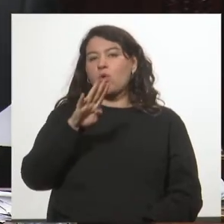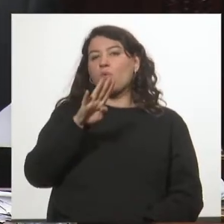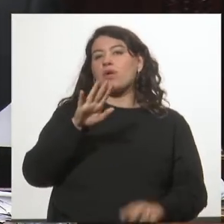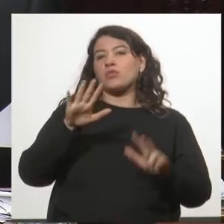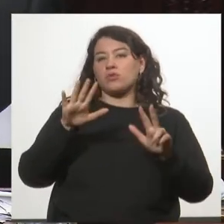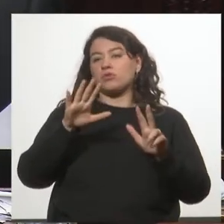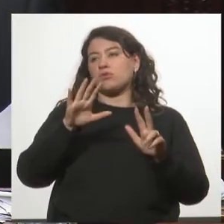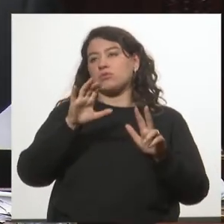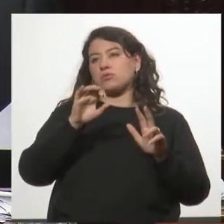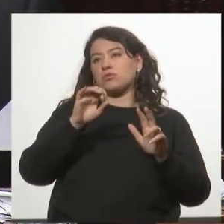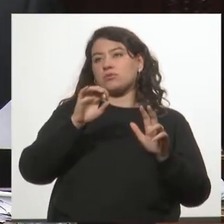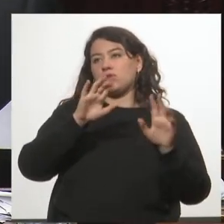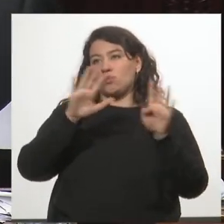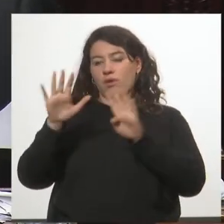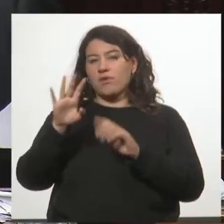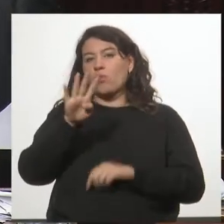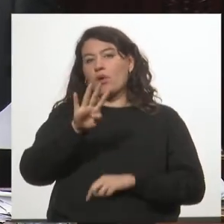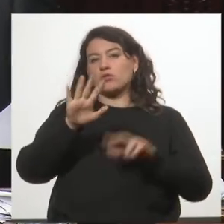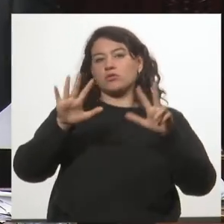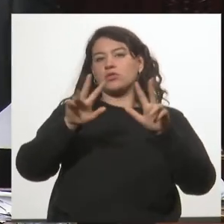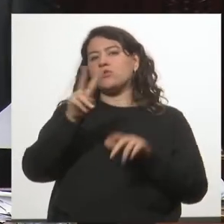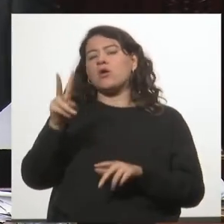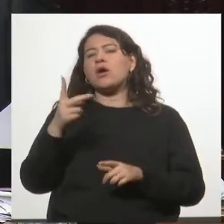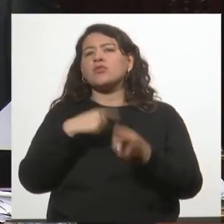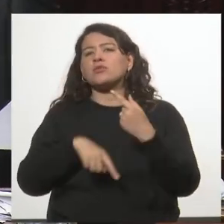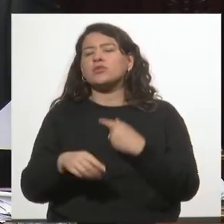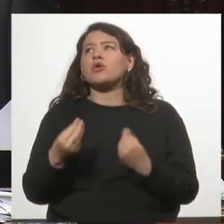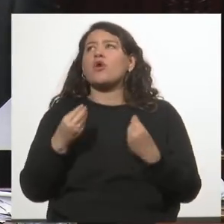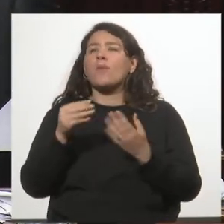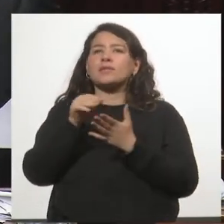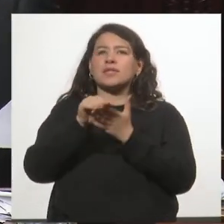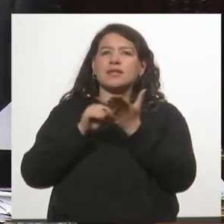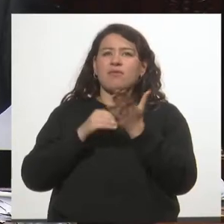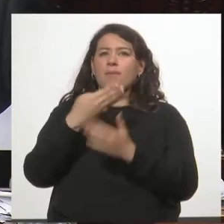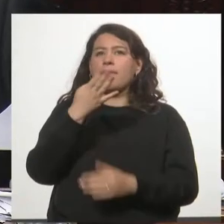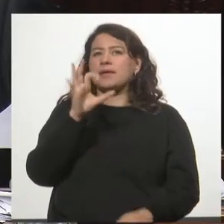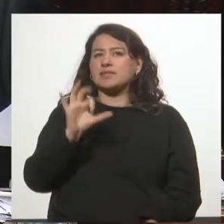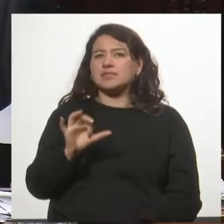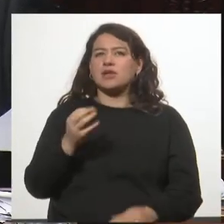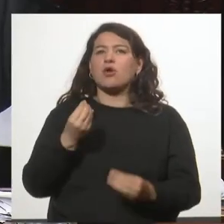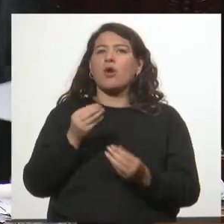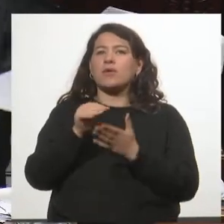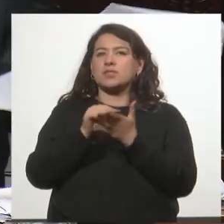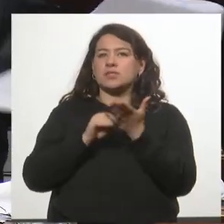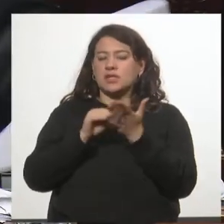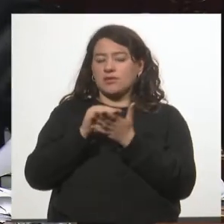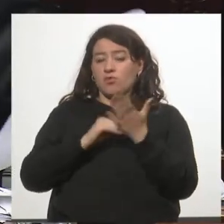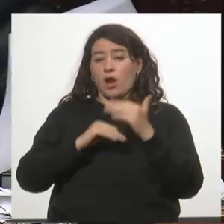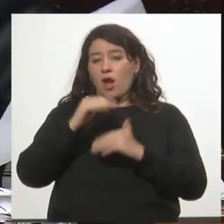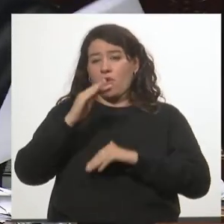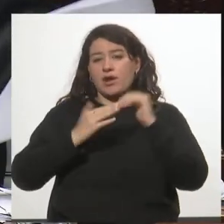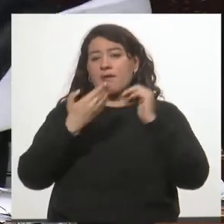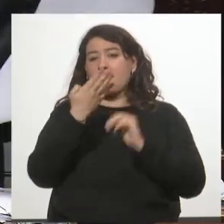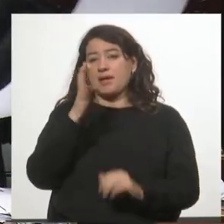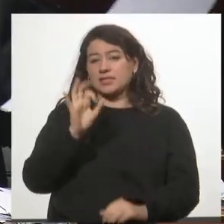pregunto cómo es que se inscribió en el bps entonces como se inscribió la obra de ésta